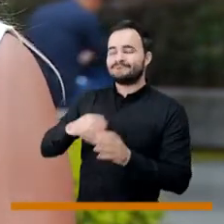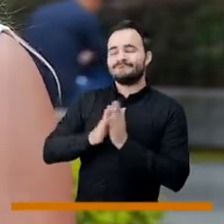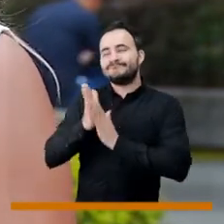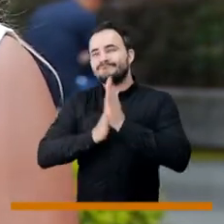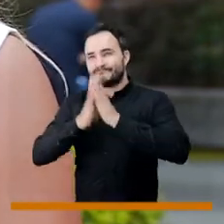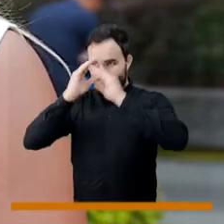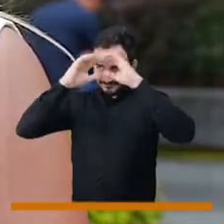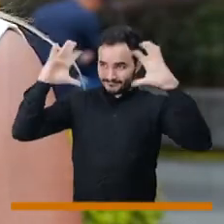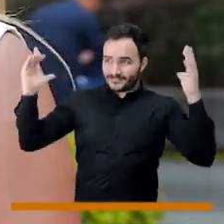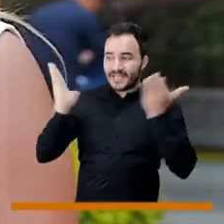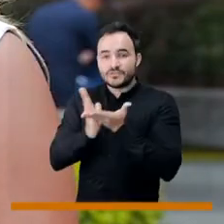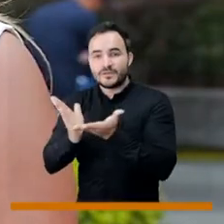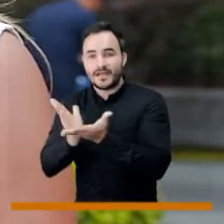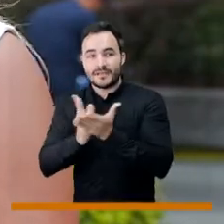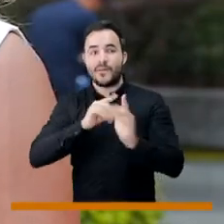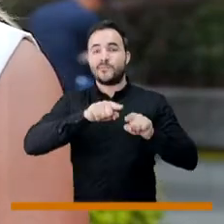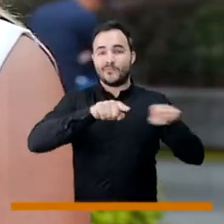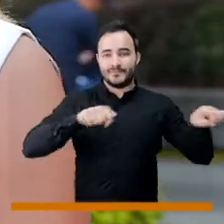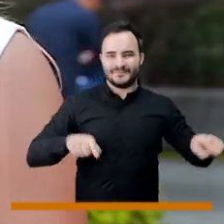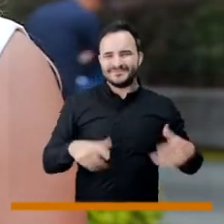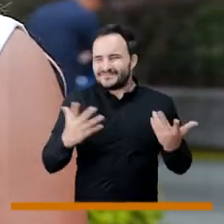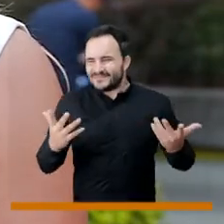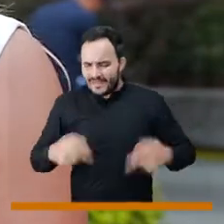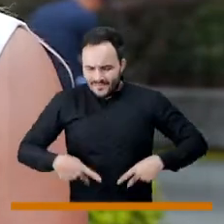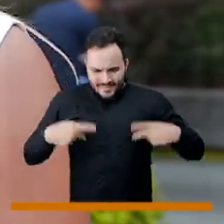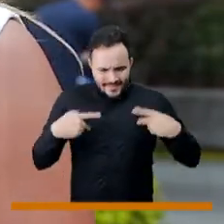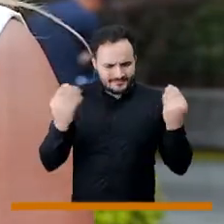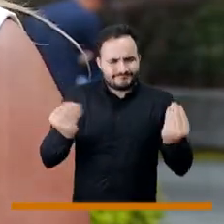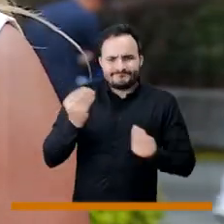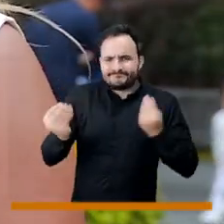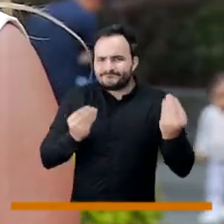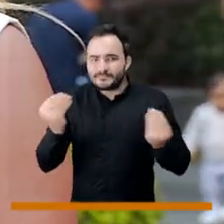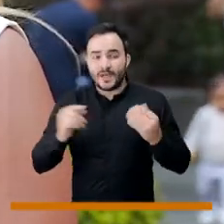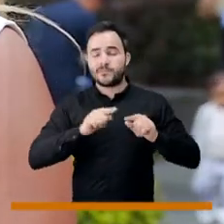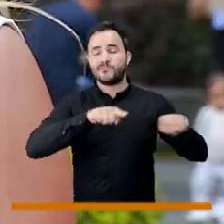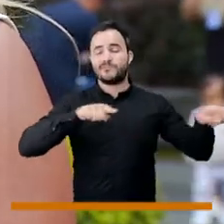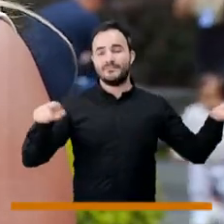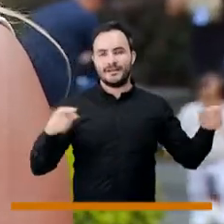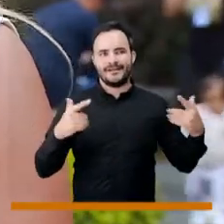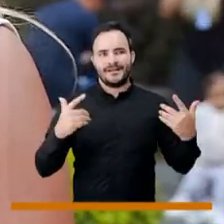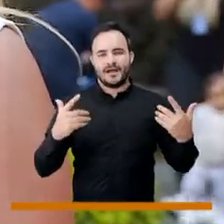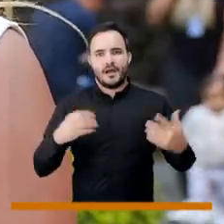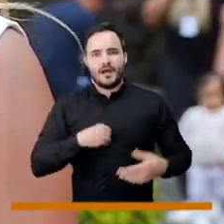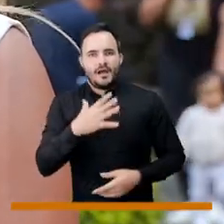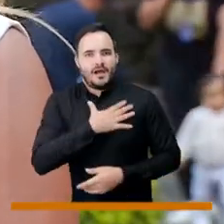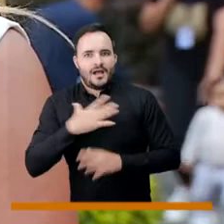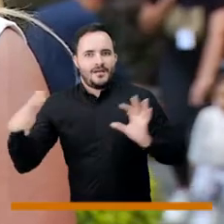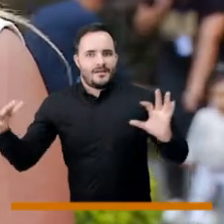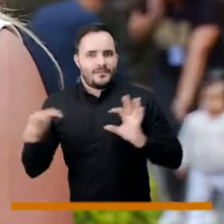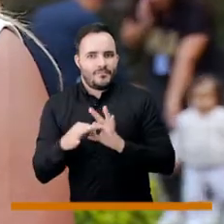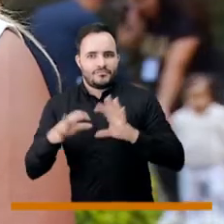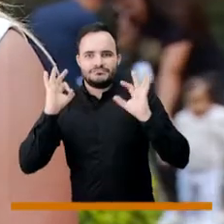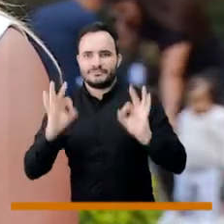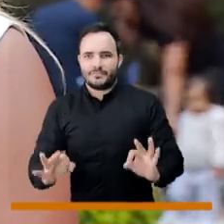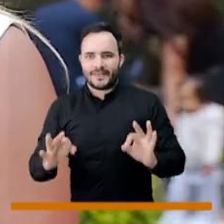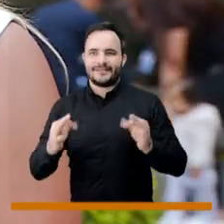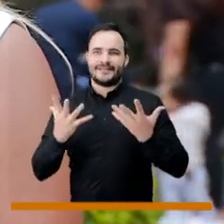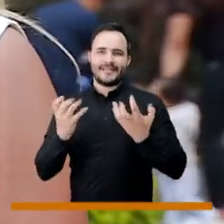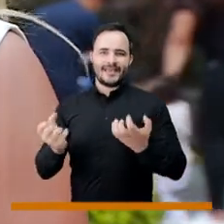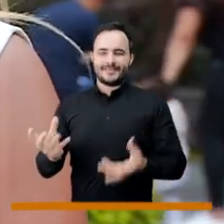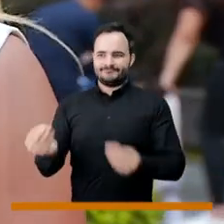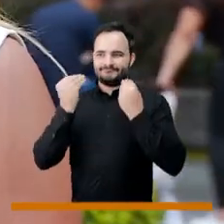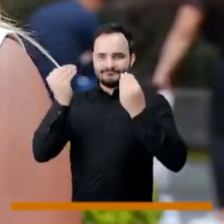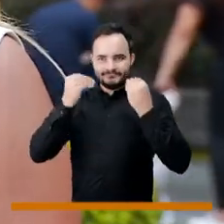académica de hacer sus sueños realidad de saber qué es lo que van a hacer con su vida van a tener esa oportunidad o sea van a tener